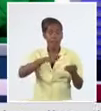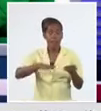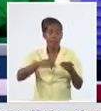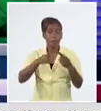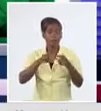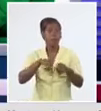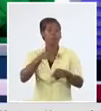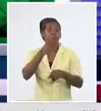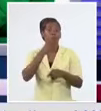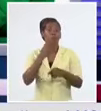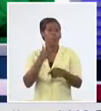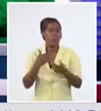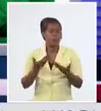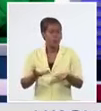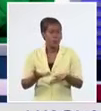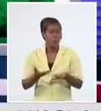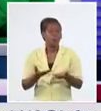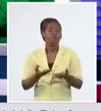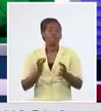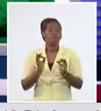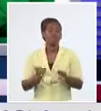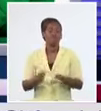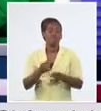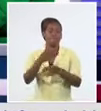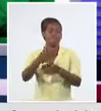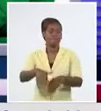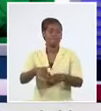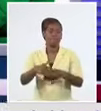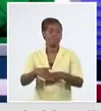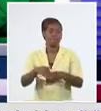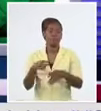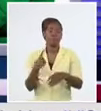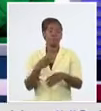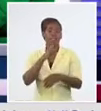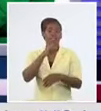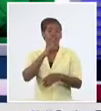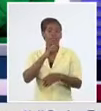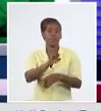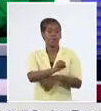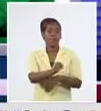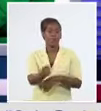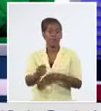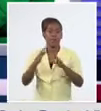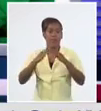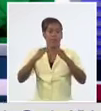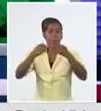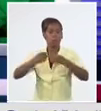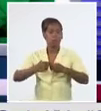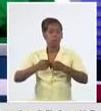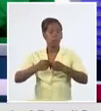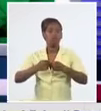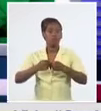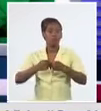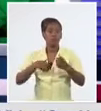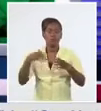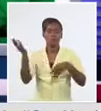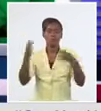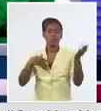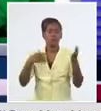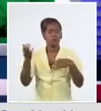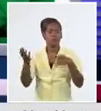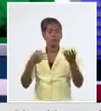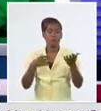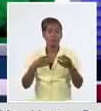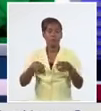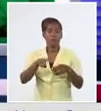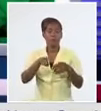minuto. Los adolescentes, es muy difícil el que asumir casi a un año y tanto de pandemia, asumir el quédate